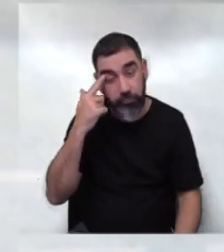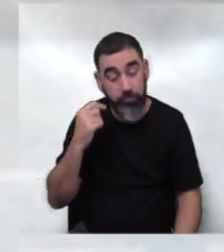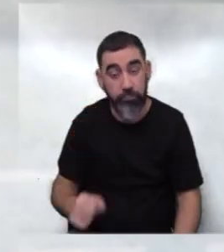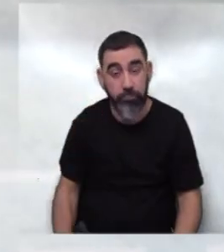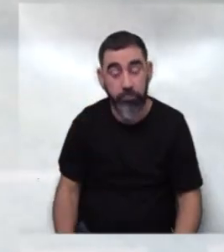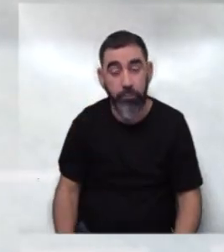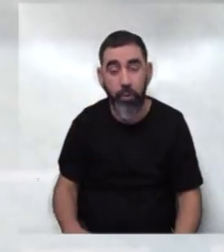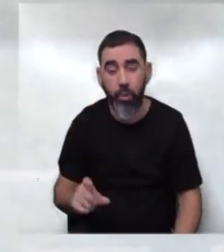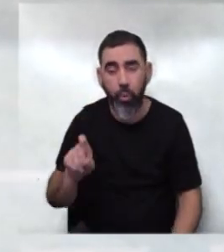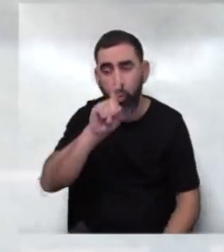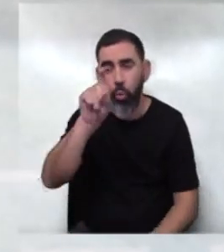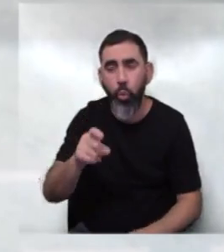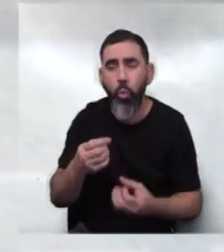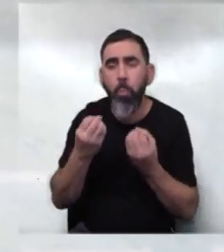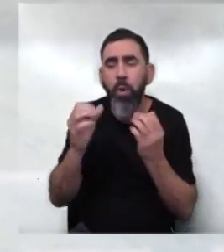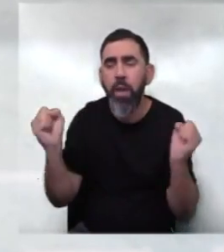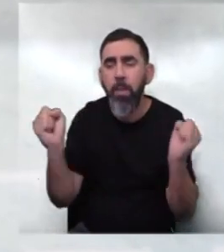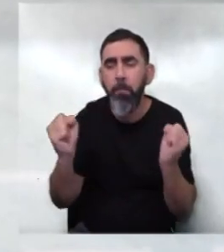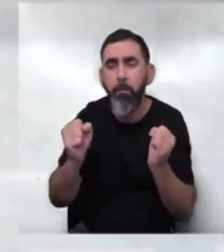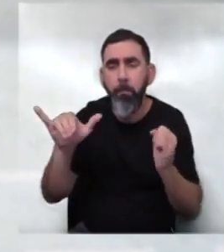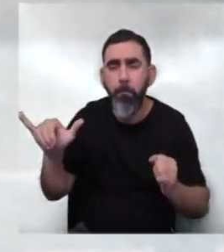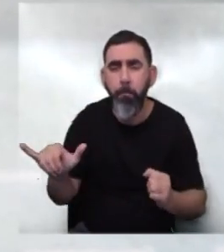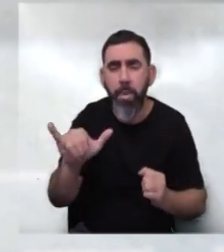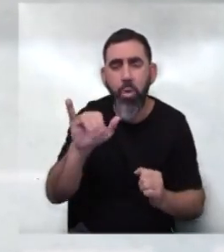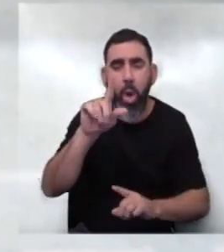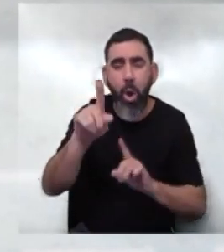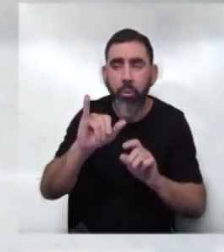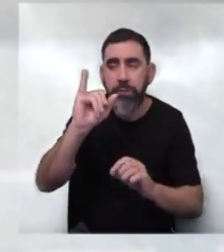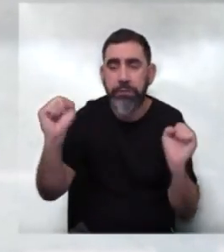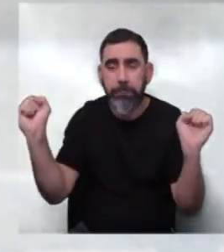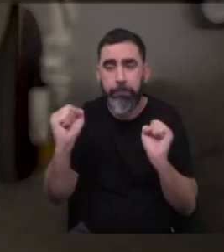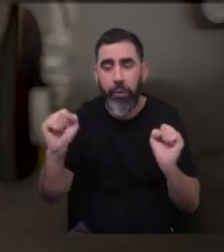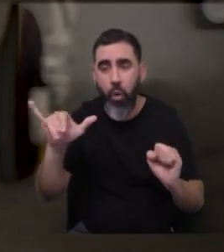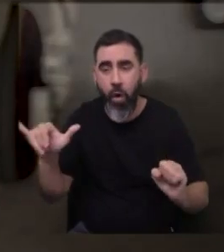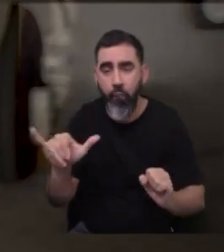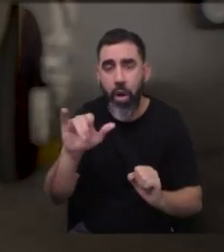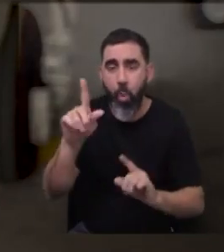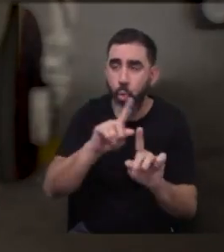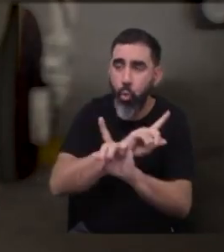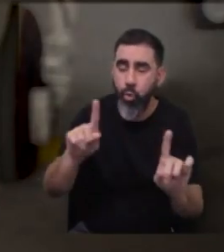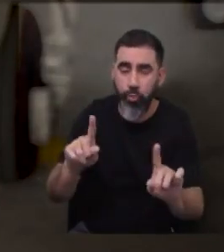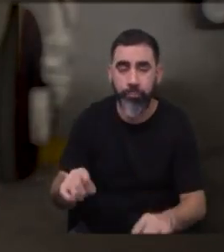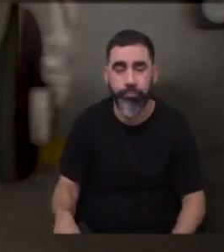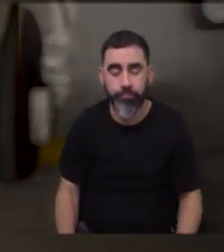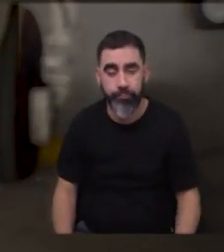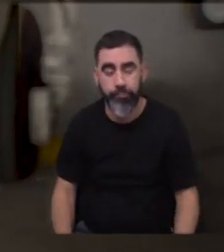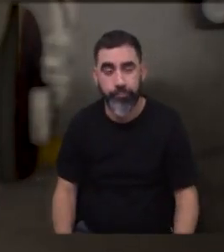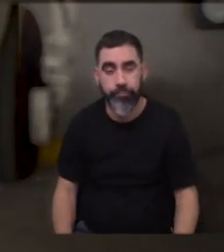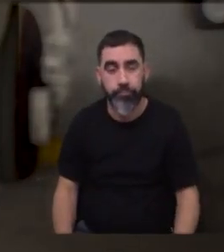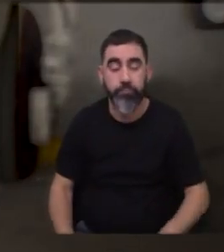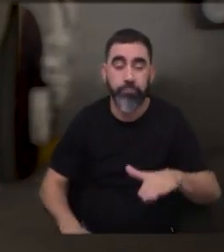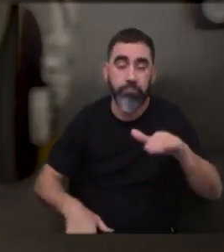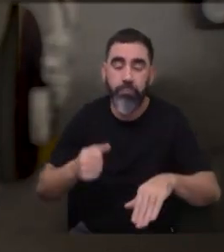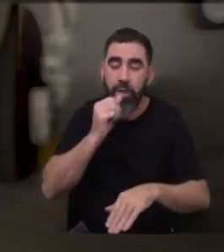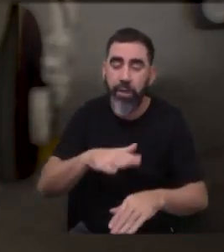La gran pregunta de por qué tenemos miedo a volar, por qué algunos sí tienen miedo a volar, otros no, bueno, eso en primer lugar depende de la historia de